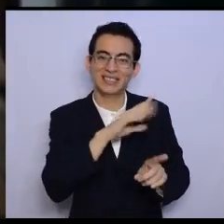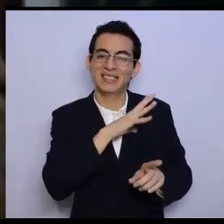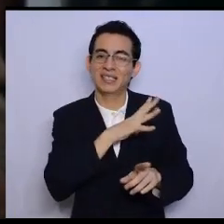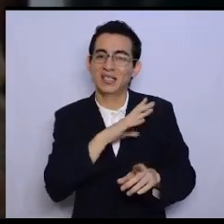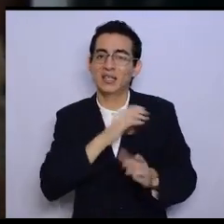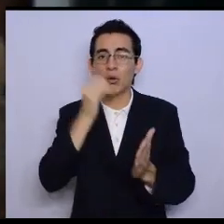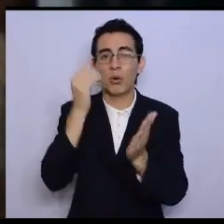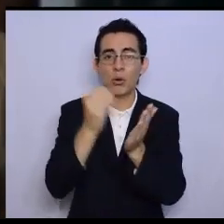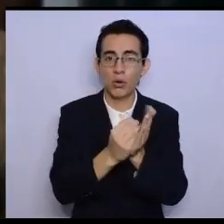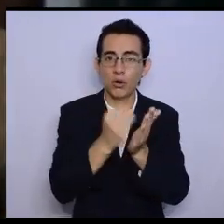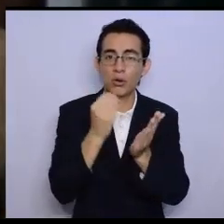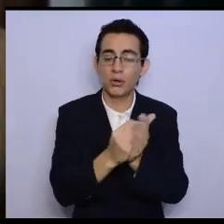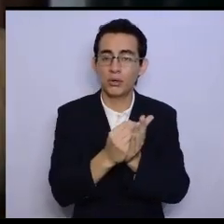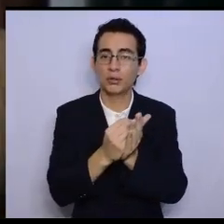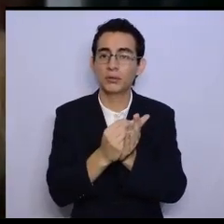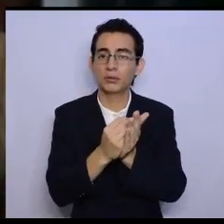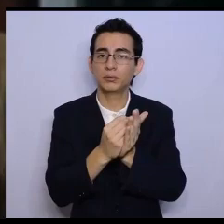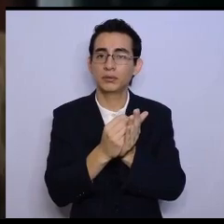oro.